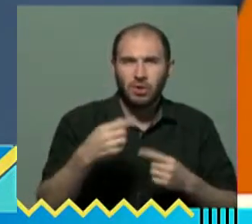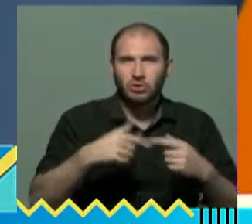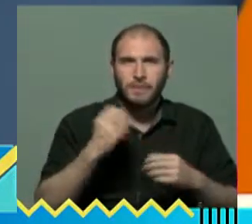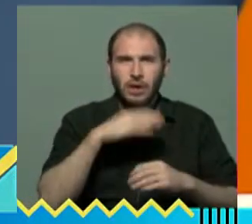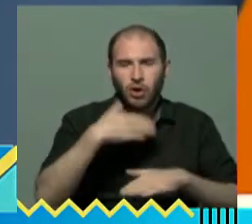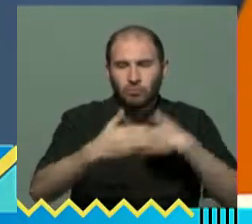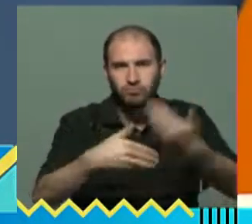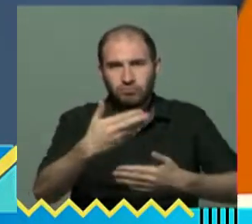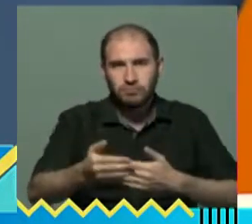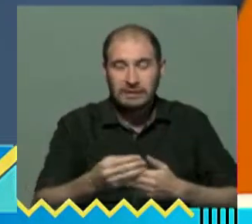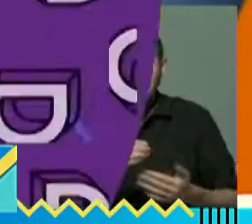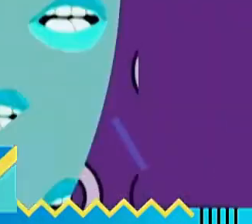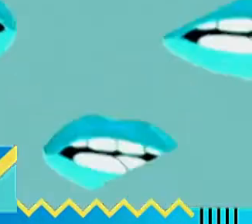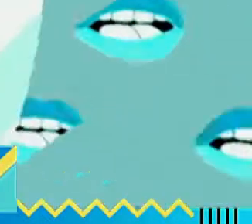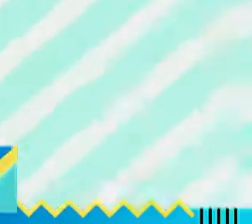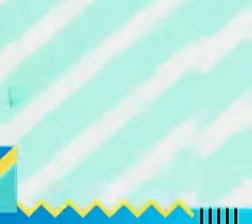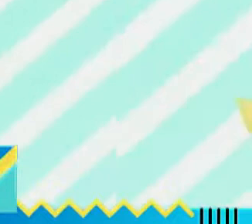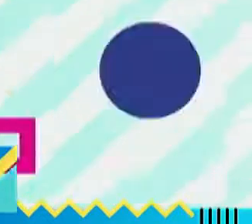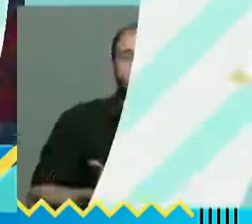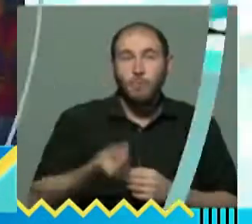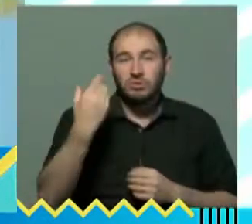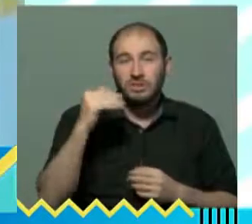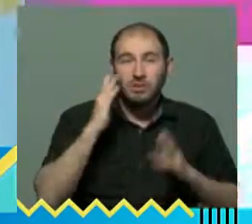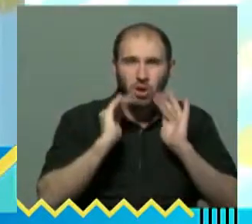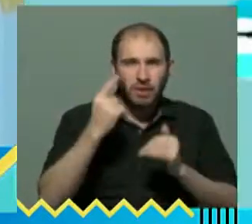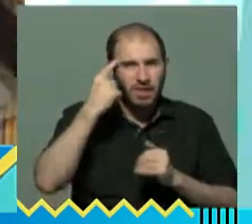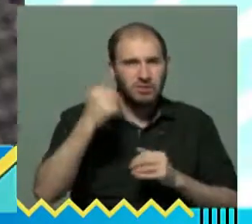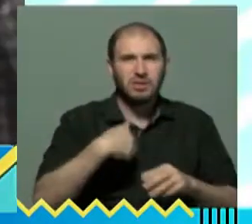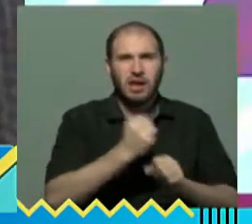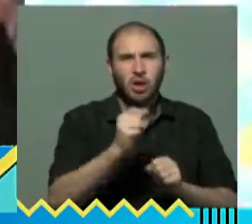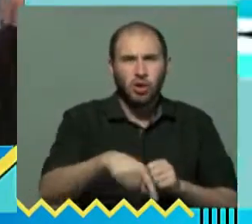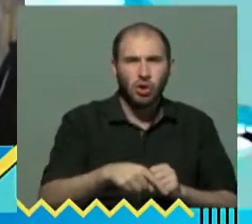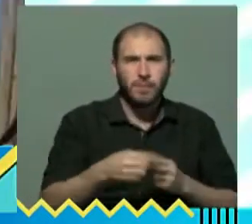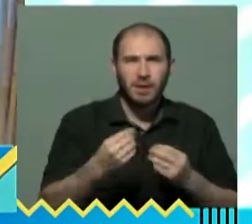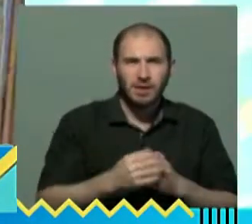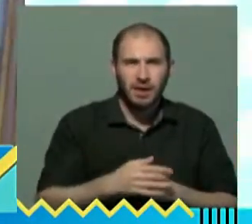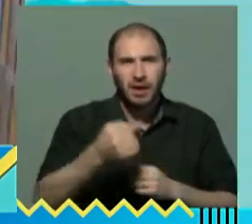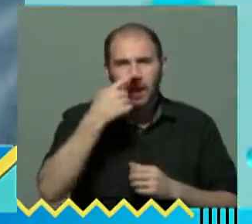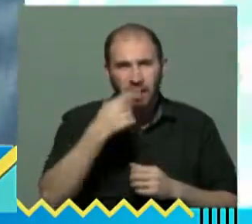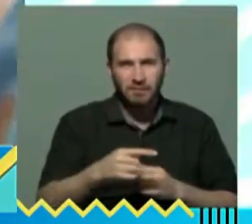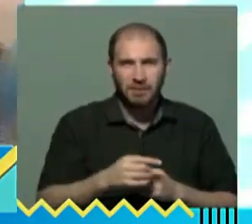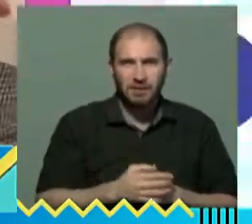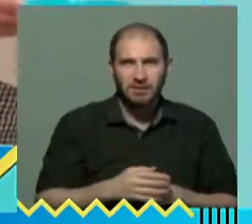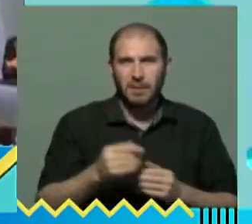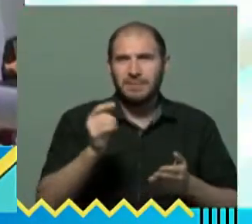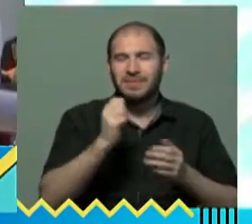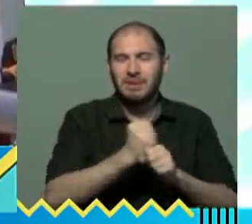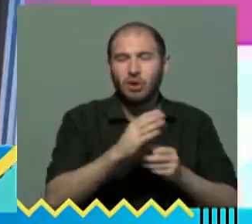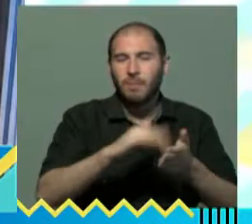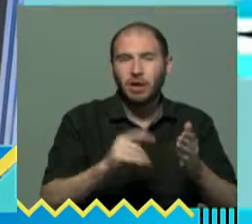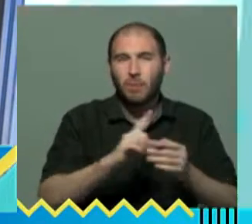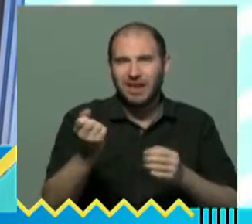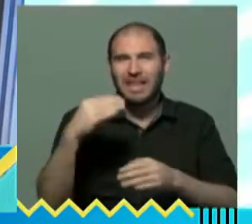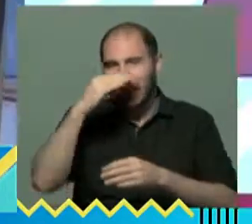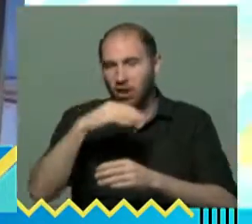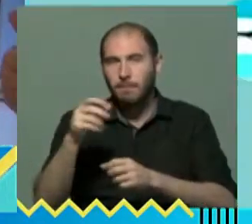mejor. Lamentablemente en muchos casos de los chicos hoy en día dicen, bueno, a ver, voy a trabajar hoy en día y de última le digo que no me ponga en blanco porque si en negro sigo cobrando el